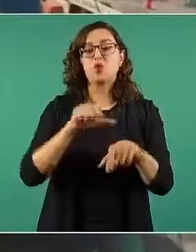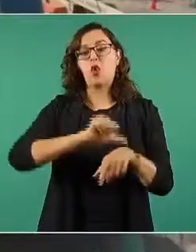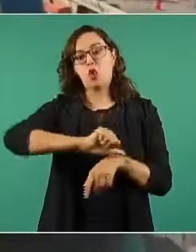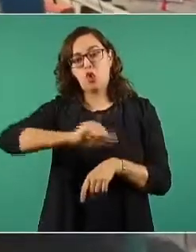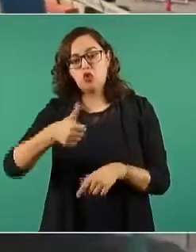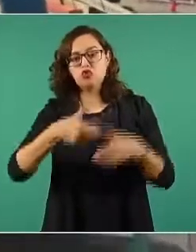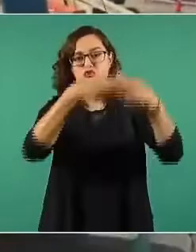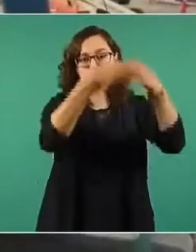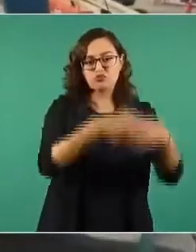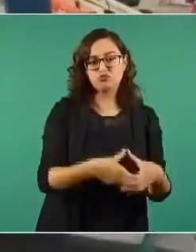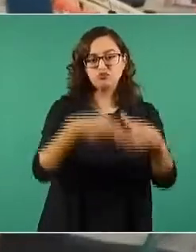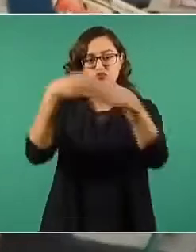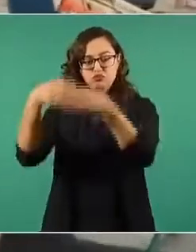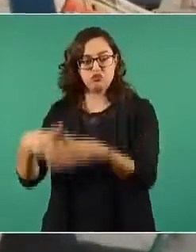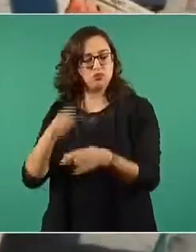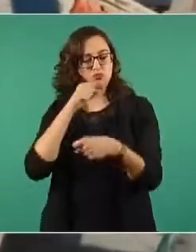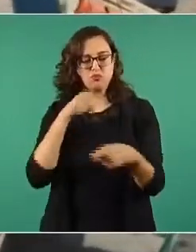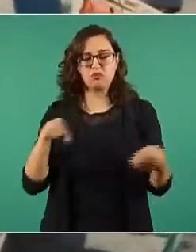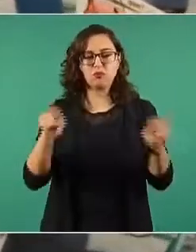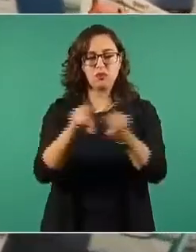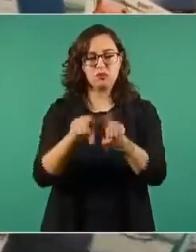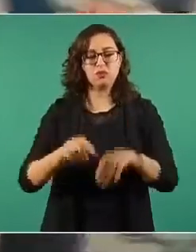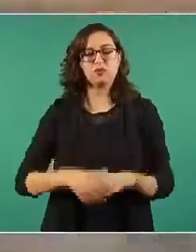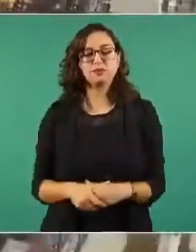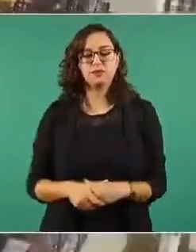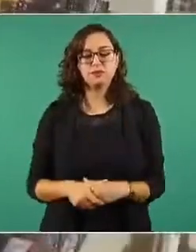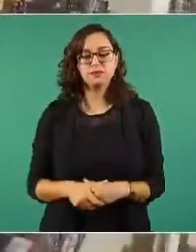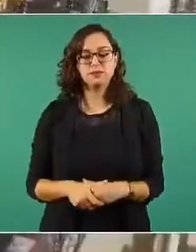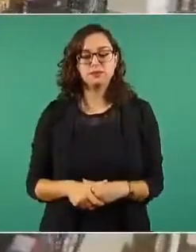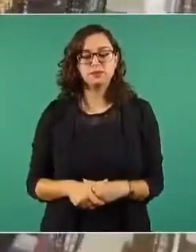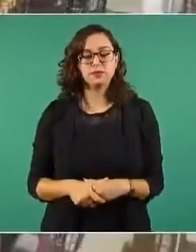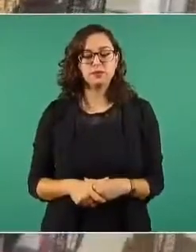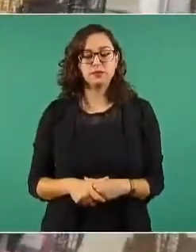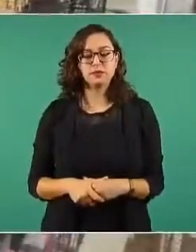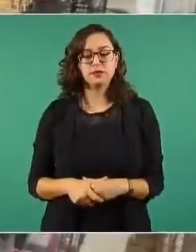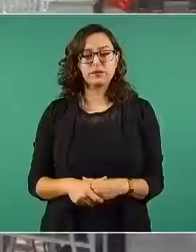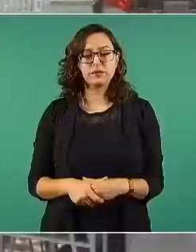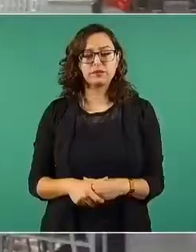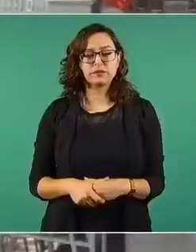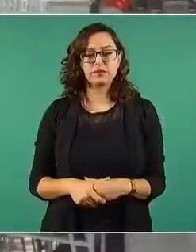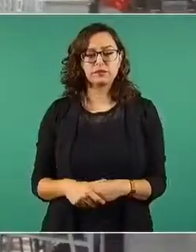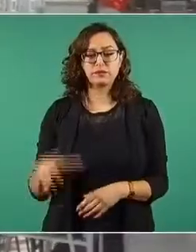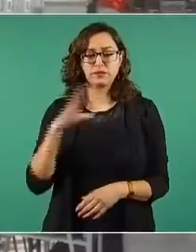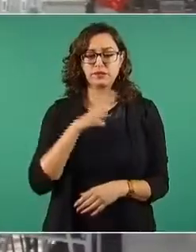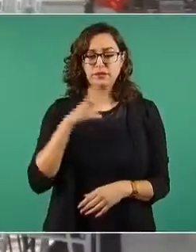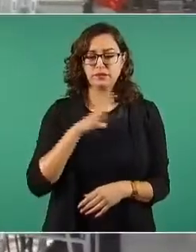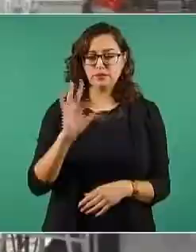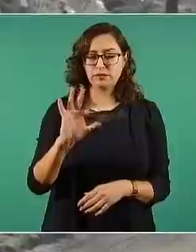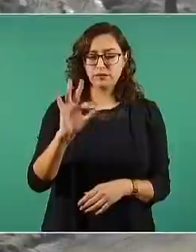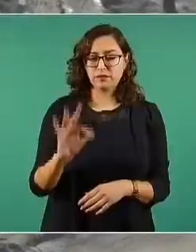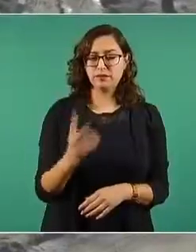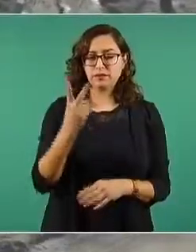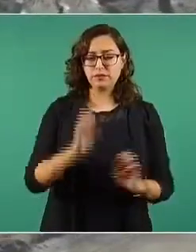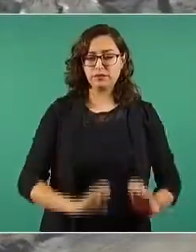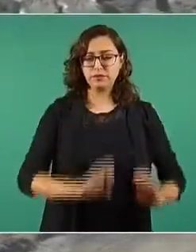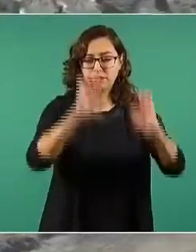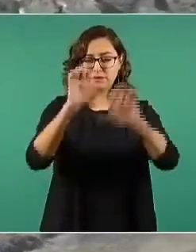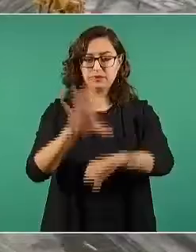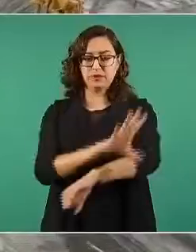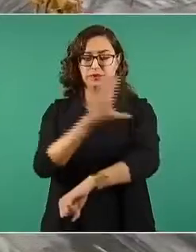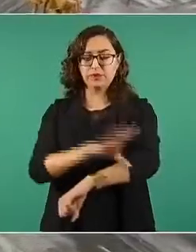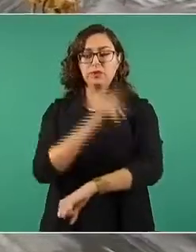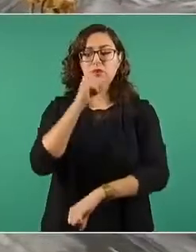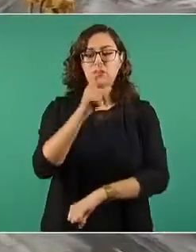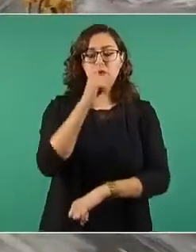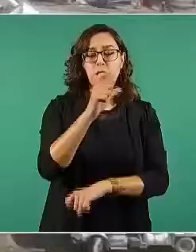presión y condensado aceitoso de alta presión. Asimismo, se trabaja en las 42 subestaciones eléctricas, cimentaciones